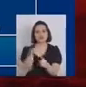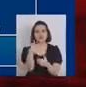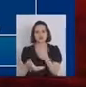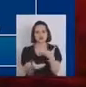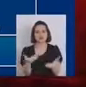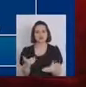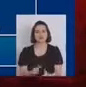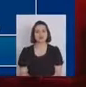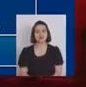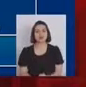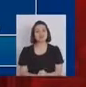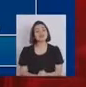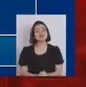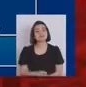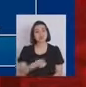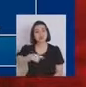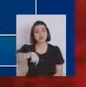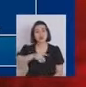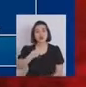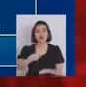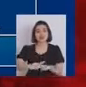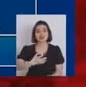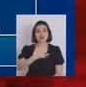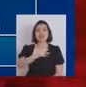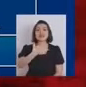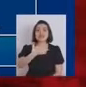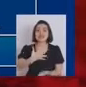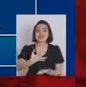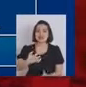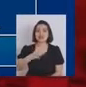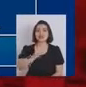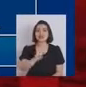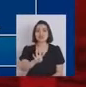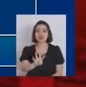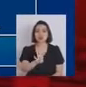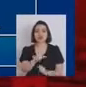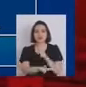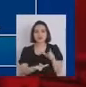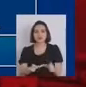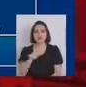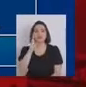evidentemente, a estos profesionales. Y ahí, por ejemplo, lo que han dicho es que se debiera un poco